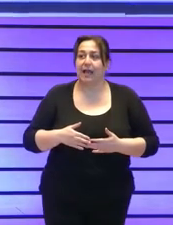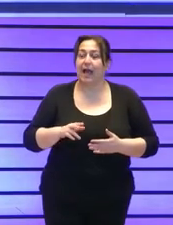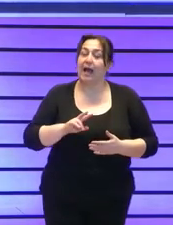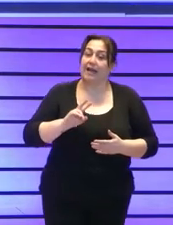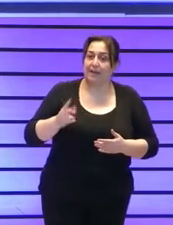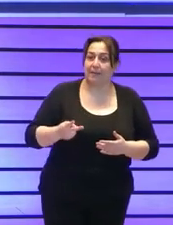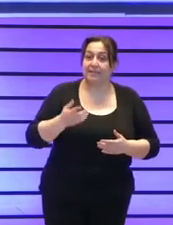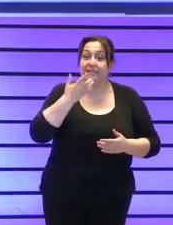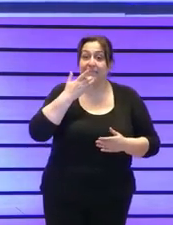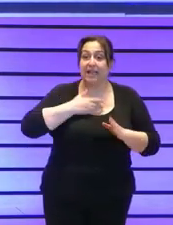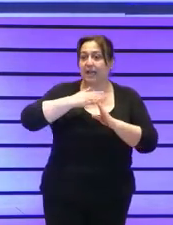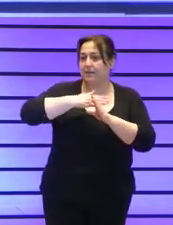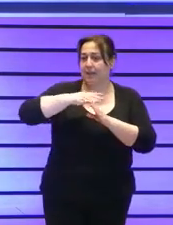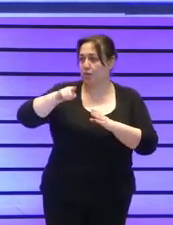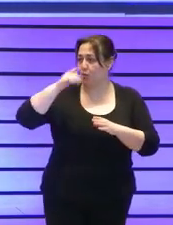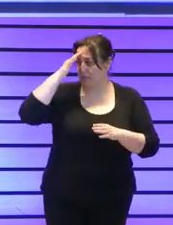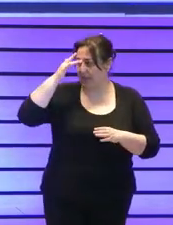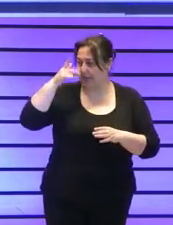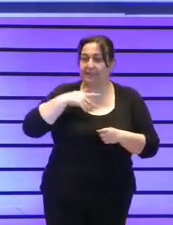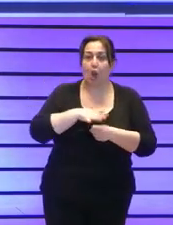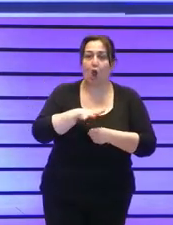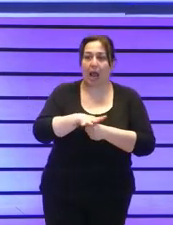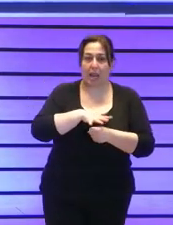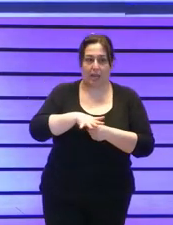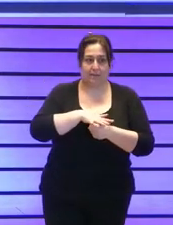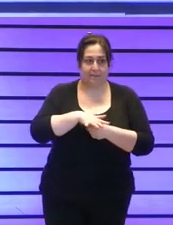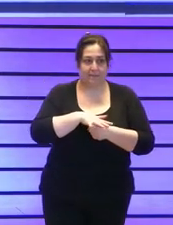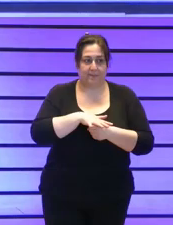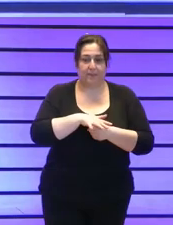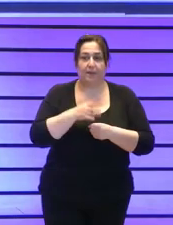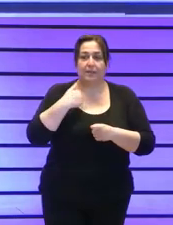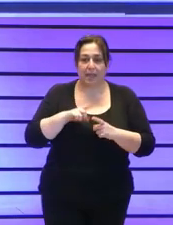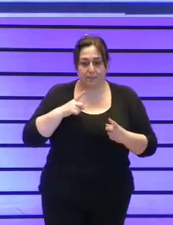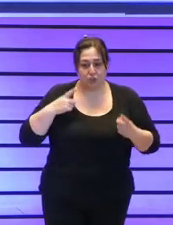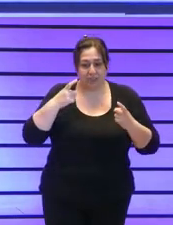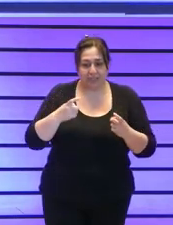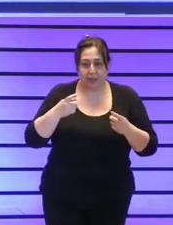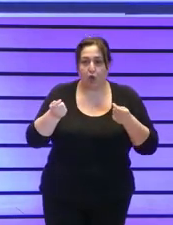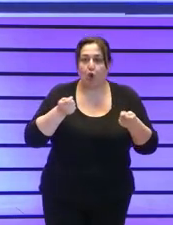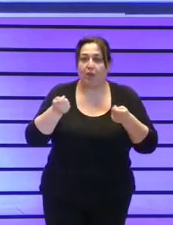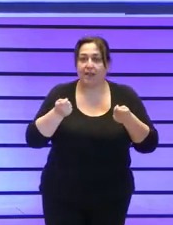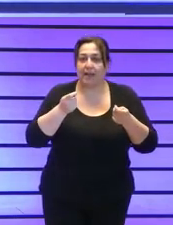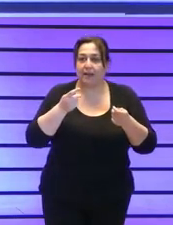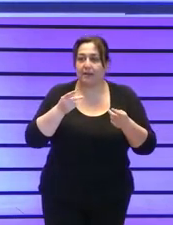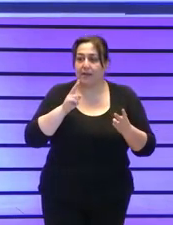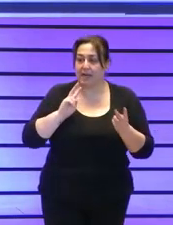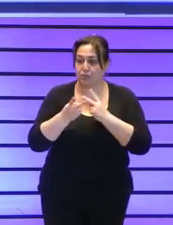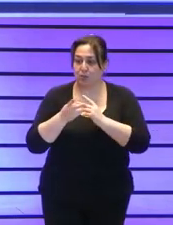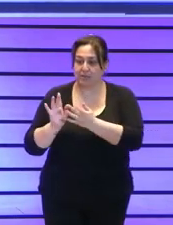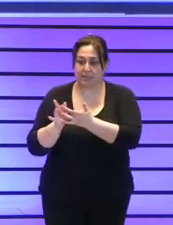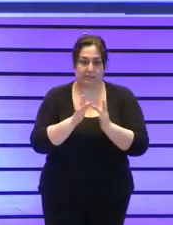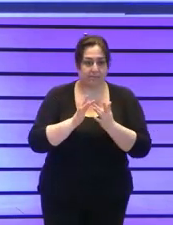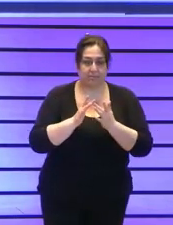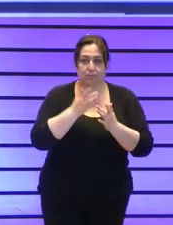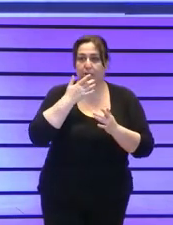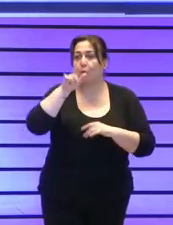cuando a nivel, imagínate, súper local, ¿no?, hemos intentado coordinar respuestas a personas